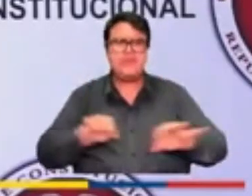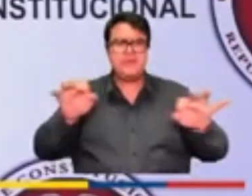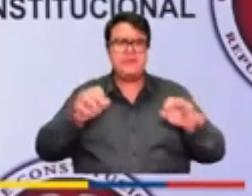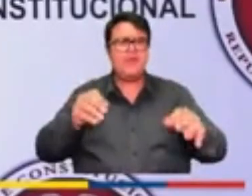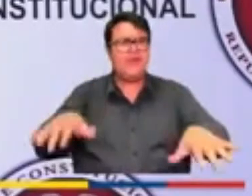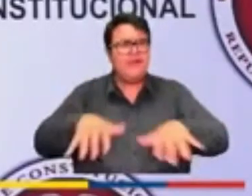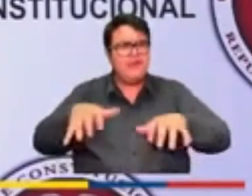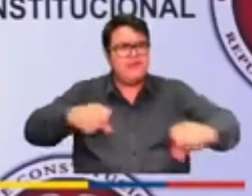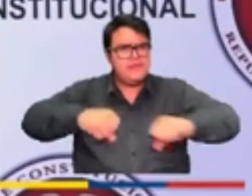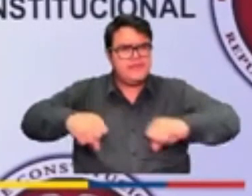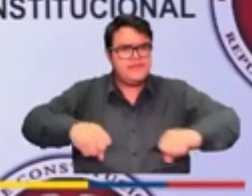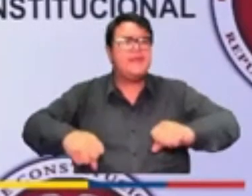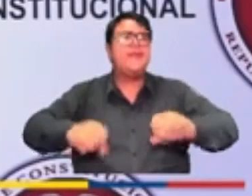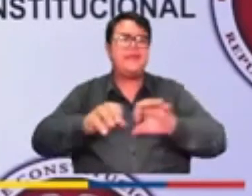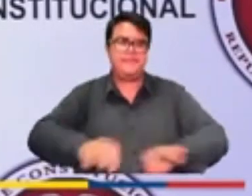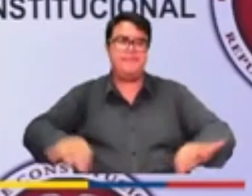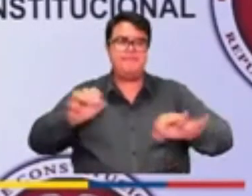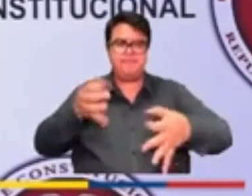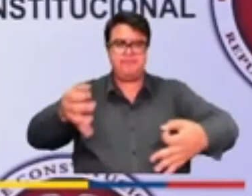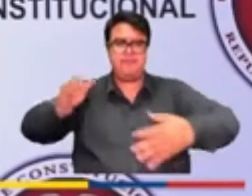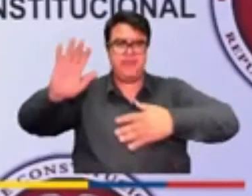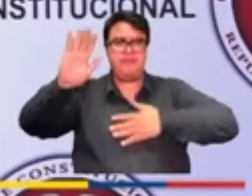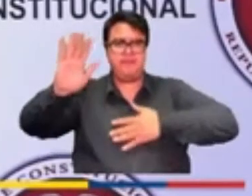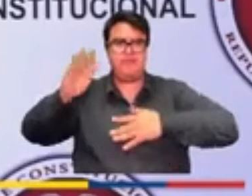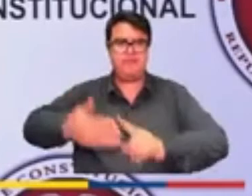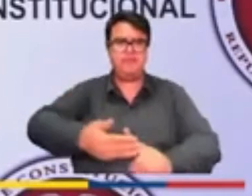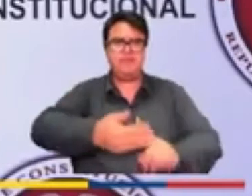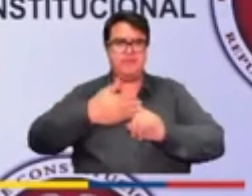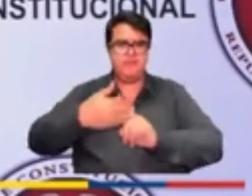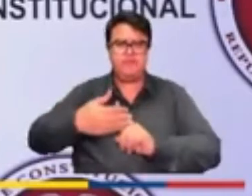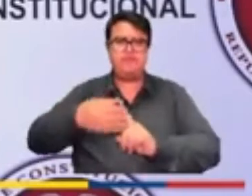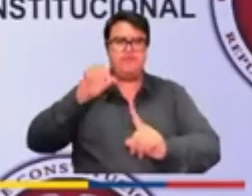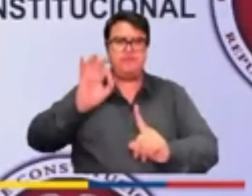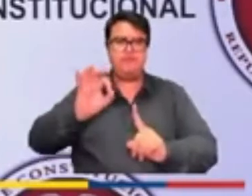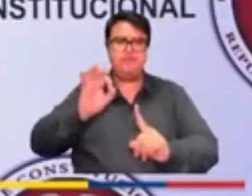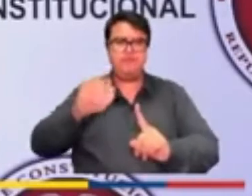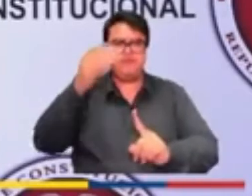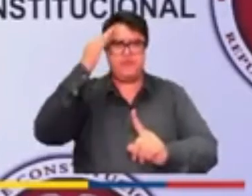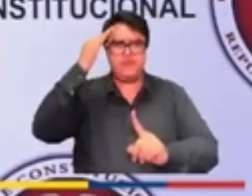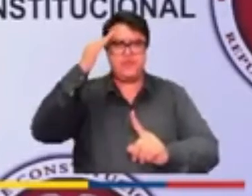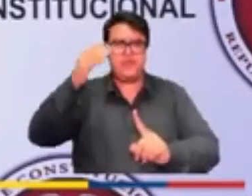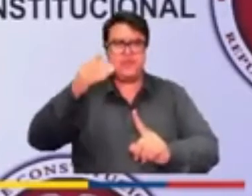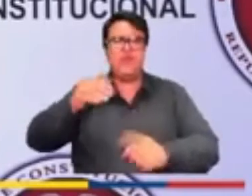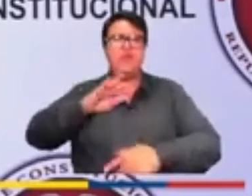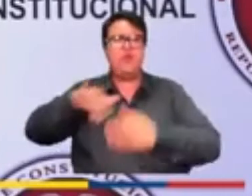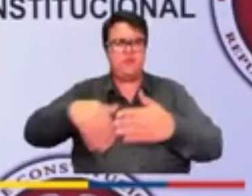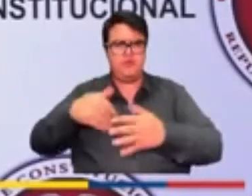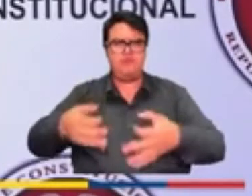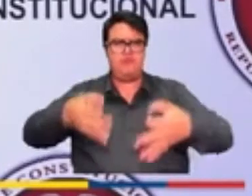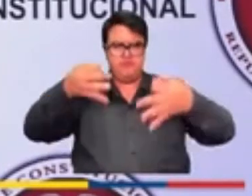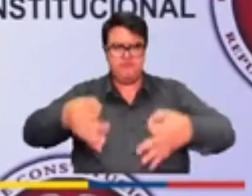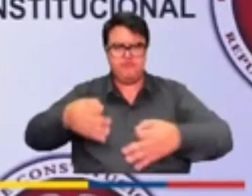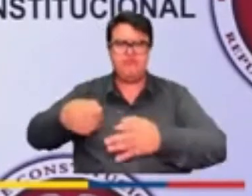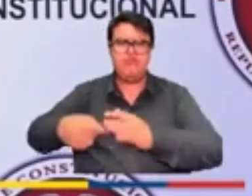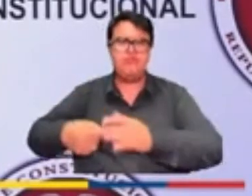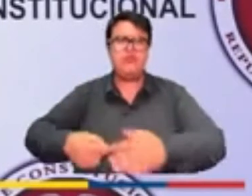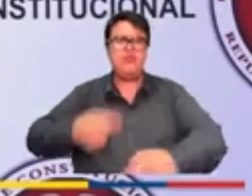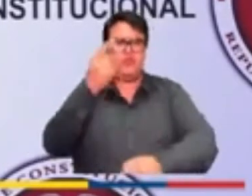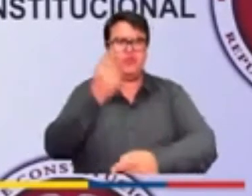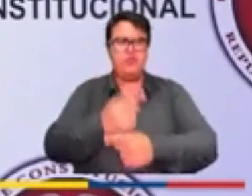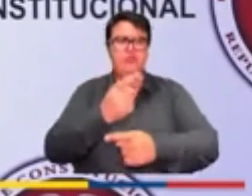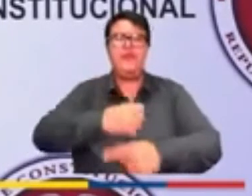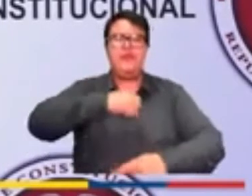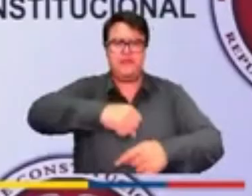en garantizar la seguridad jurídica de los territorios, garantizar el acceso a otros